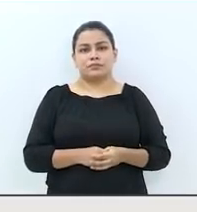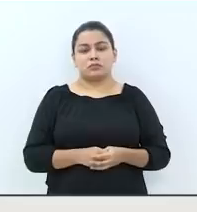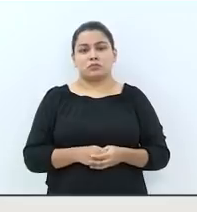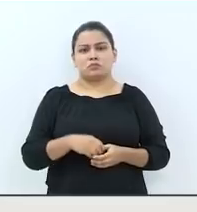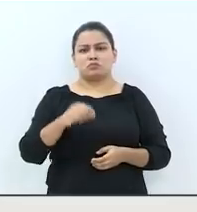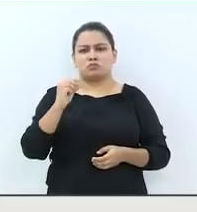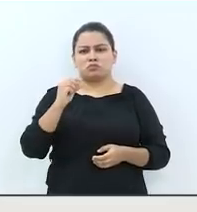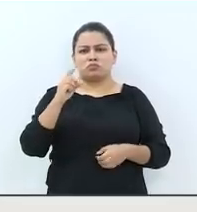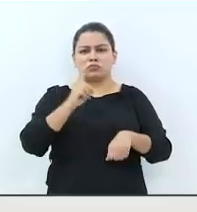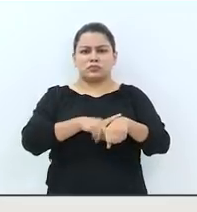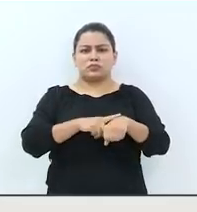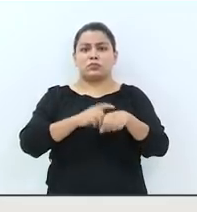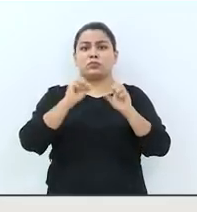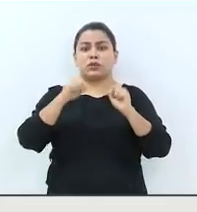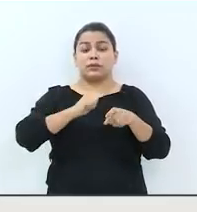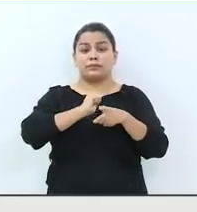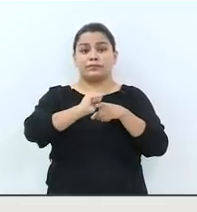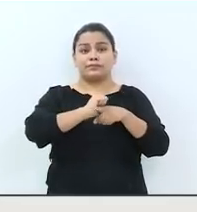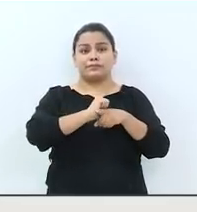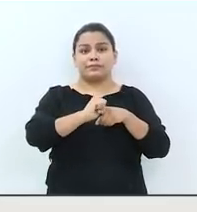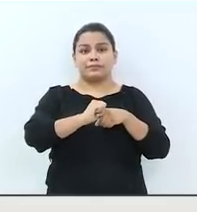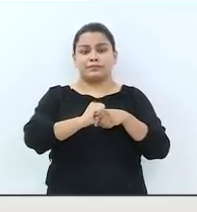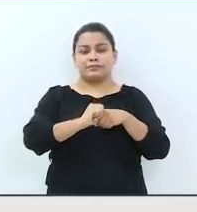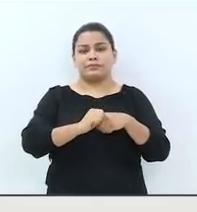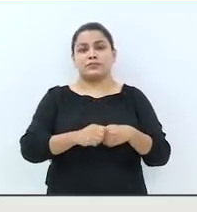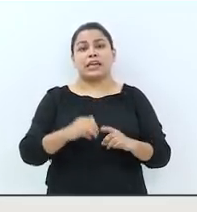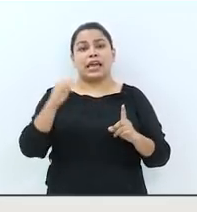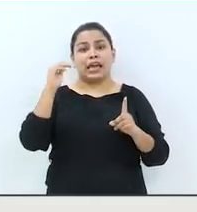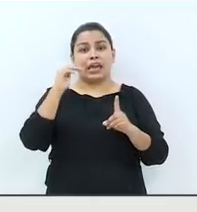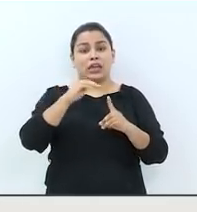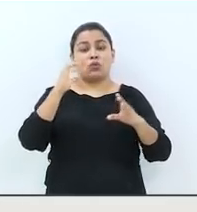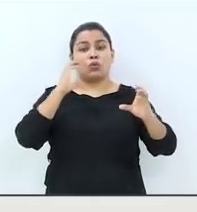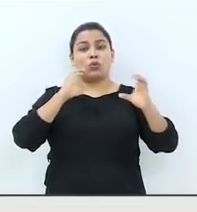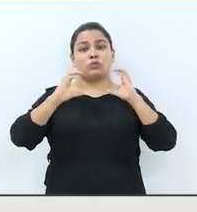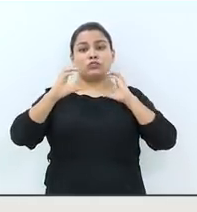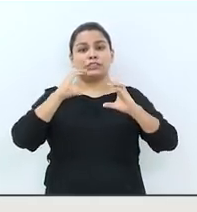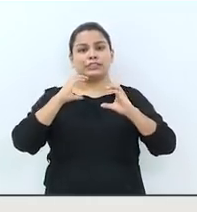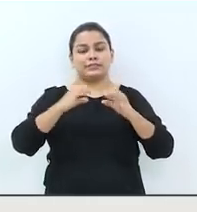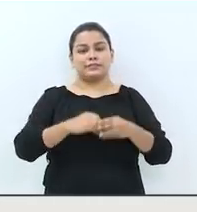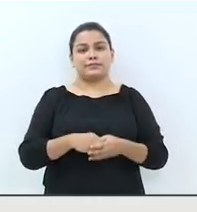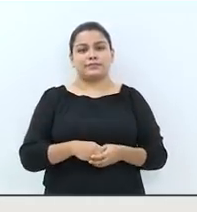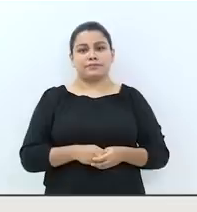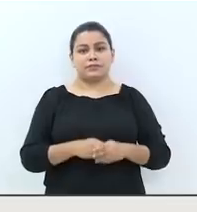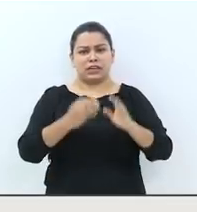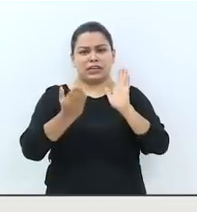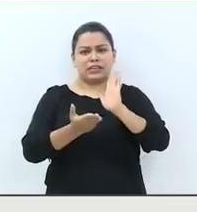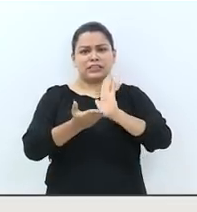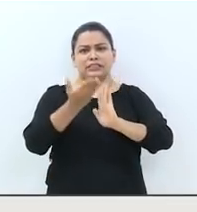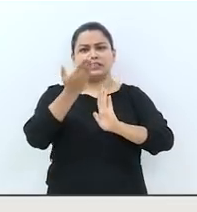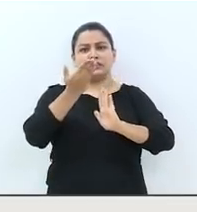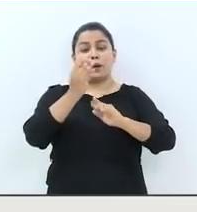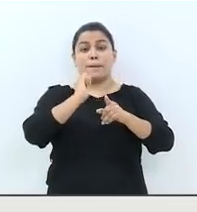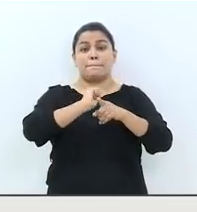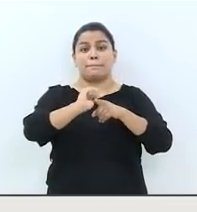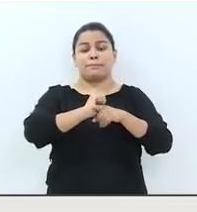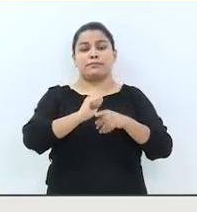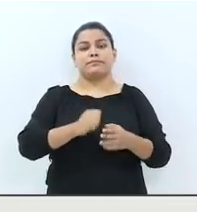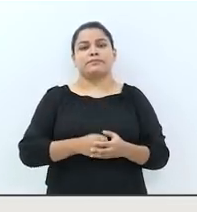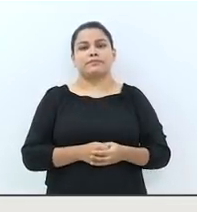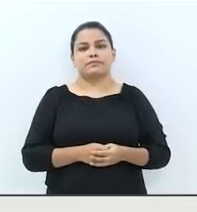un espacio para practicar, porque la educomunicación, su fuerte es el desarrollo desde la